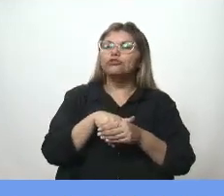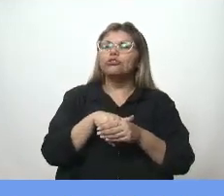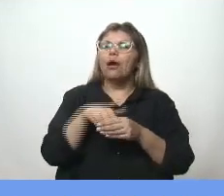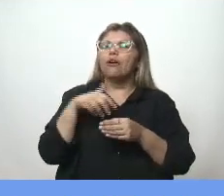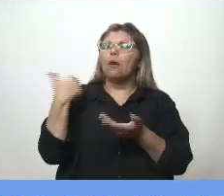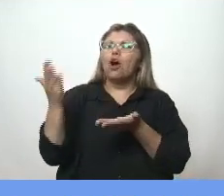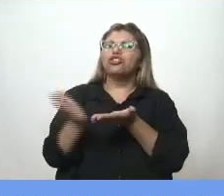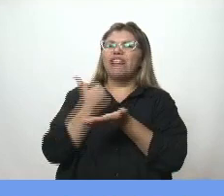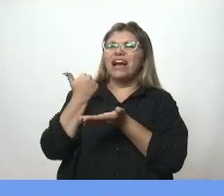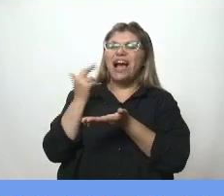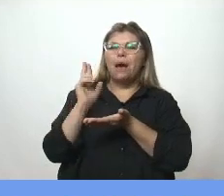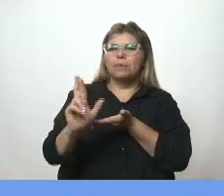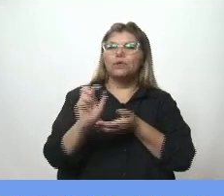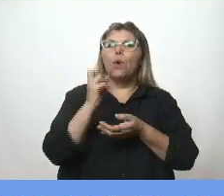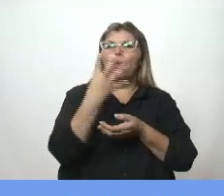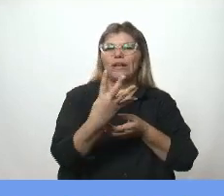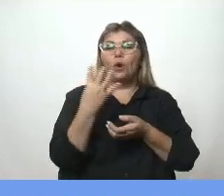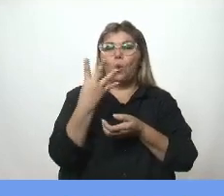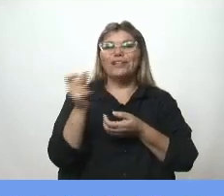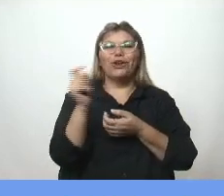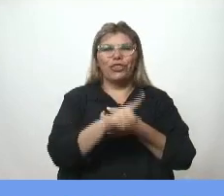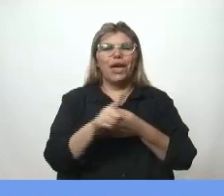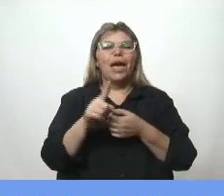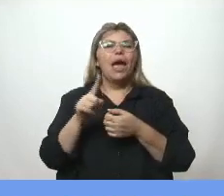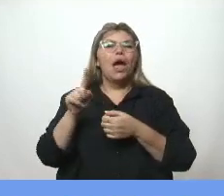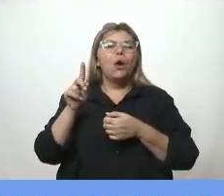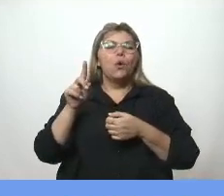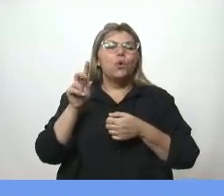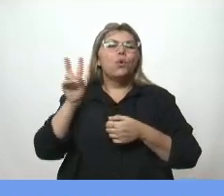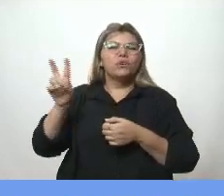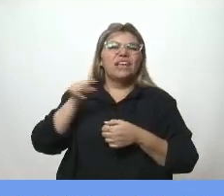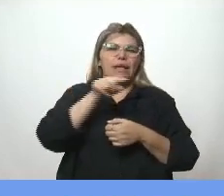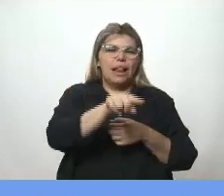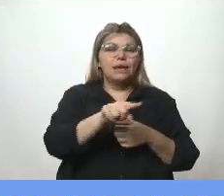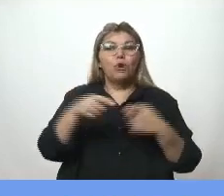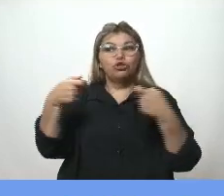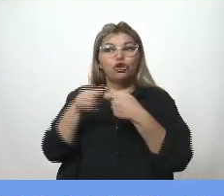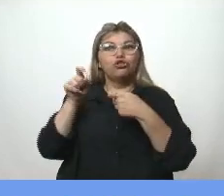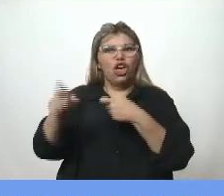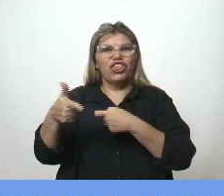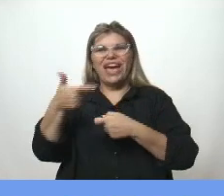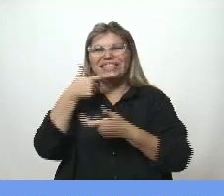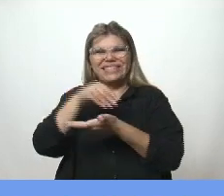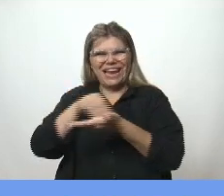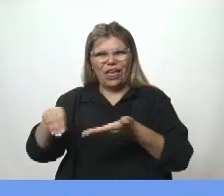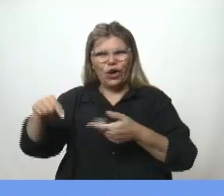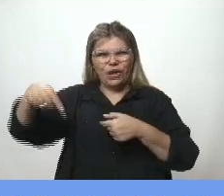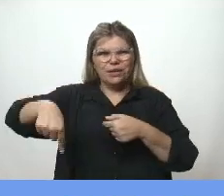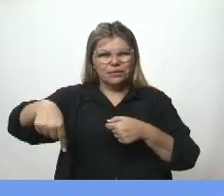sabe de qué partido éramos los cuatro éramos de justicialismo sabe que hicieron los socios de los senadores actuales